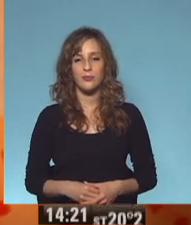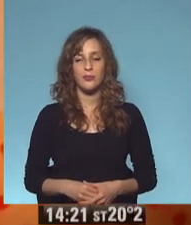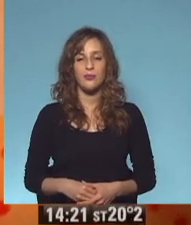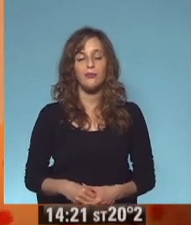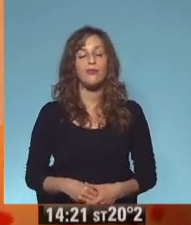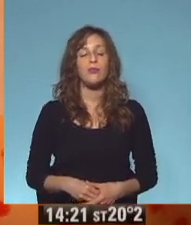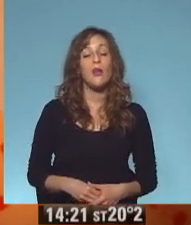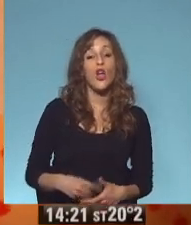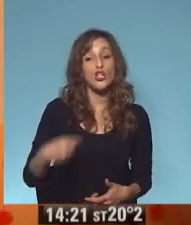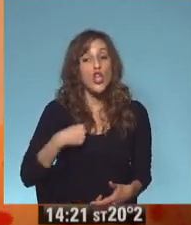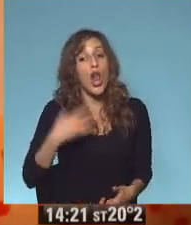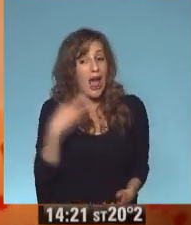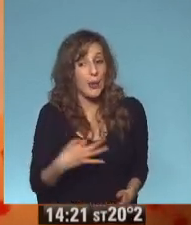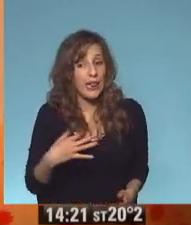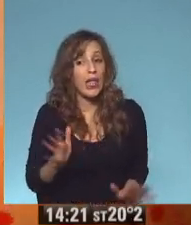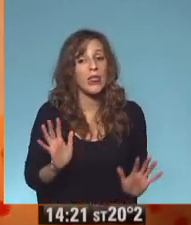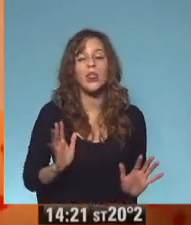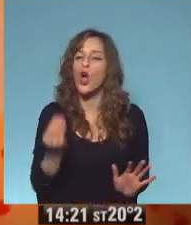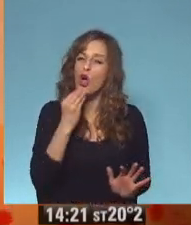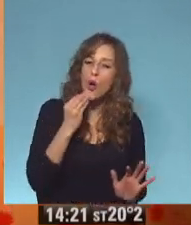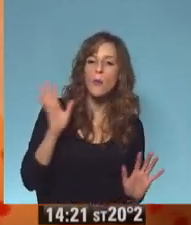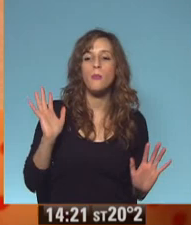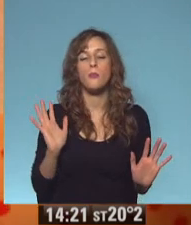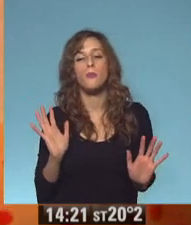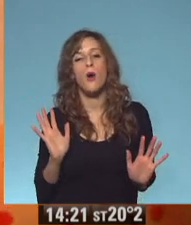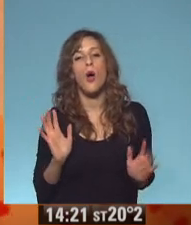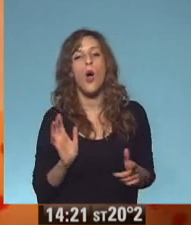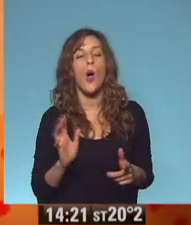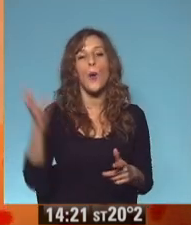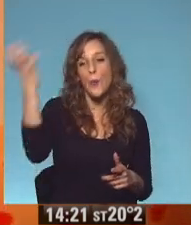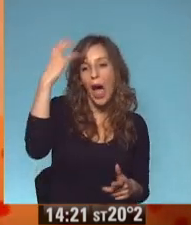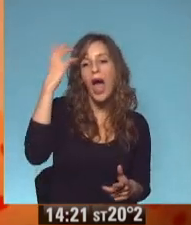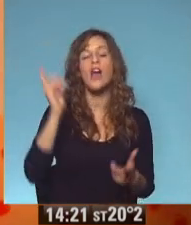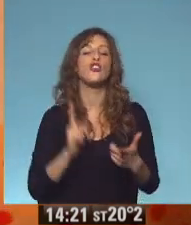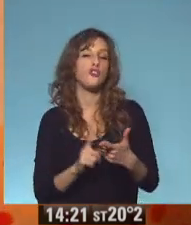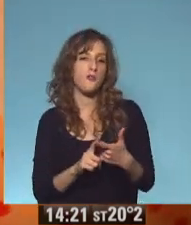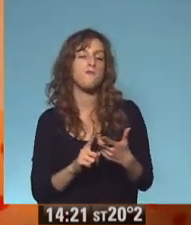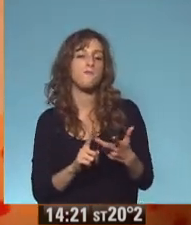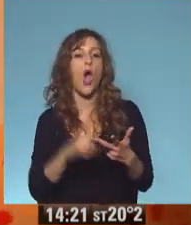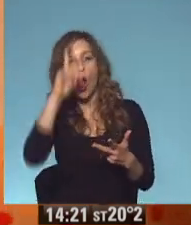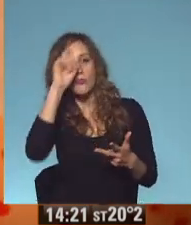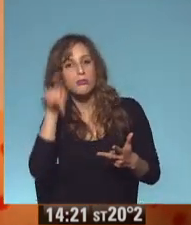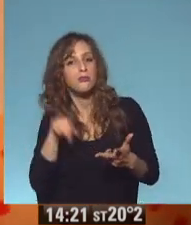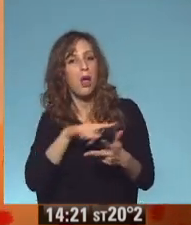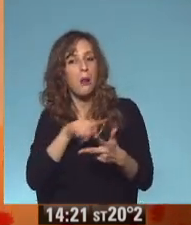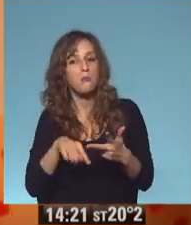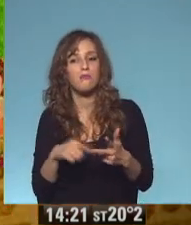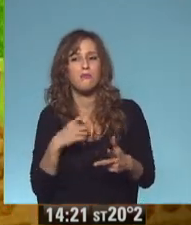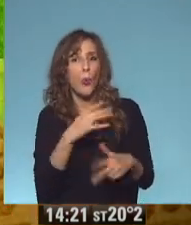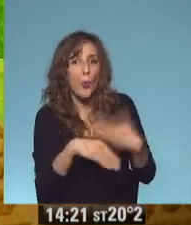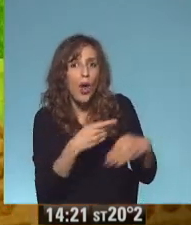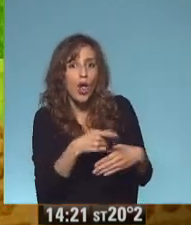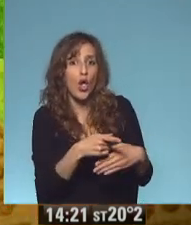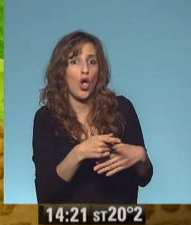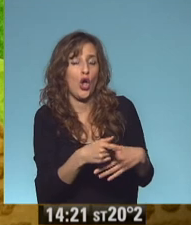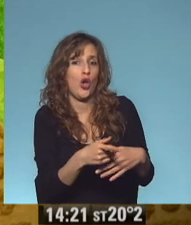Yo prefiero ir a comer, al baño, a la enfermería, cualquier cosa antes que ir a...